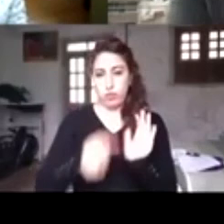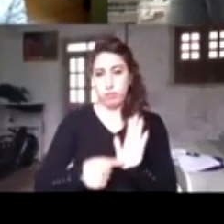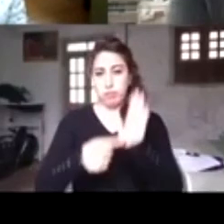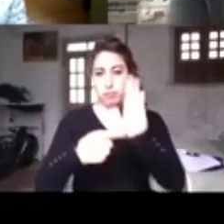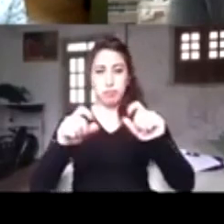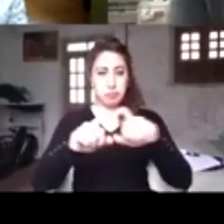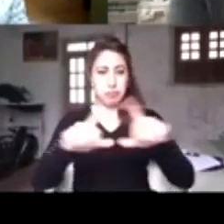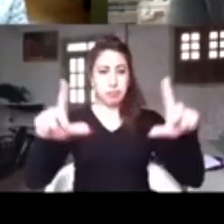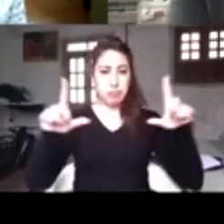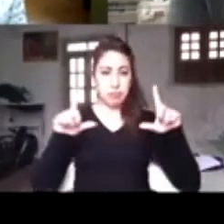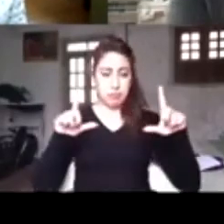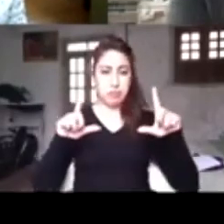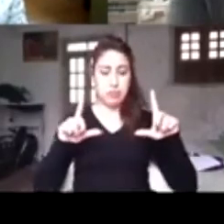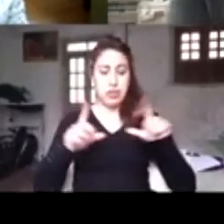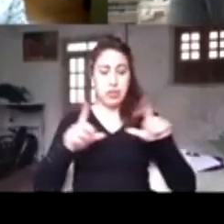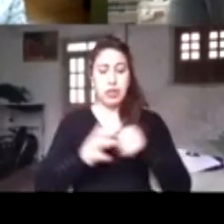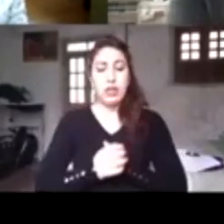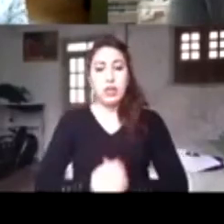elaboré